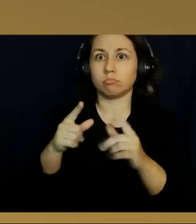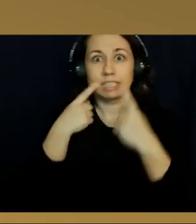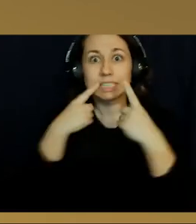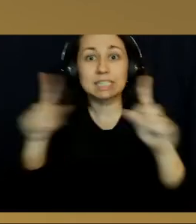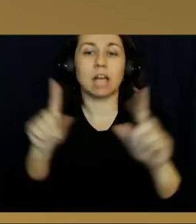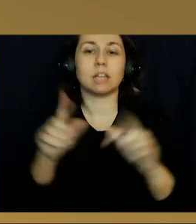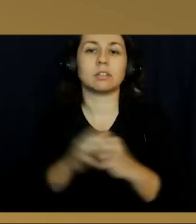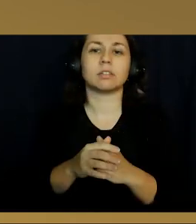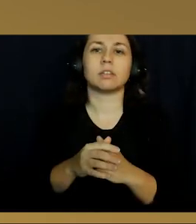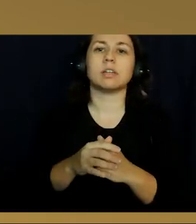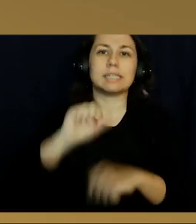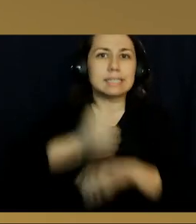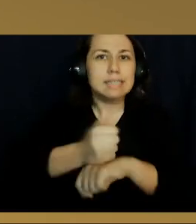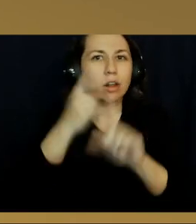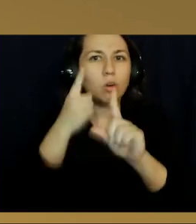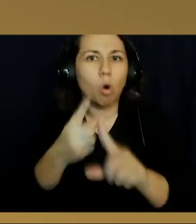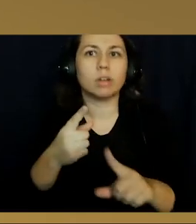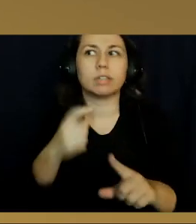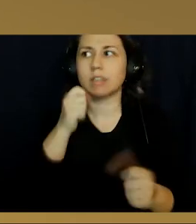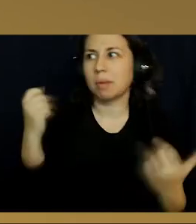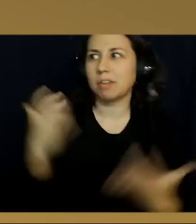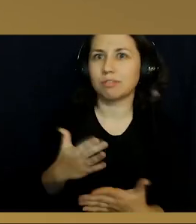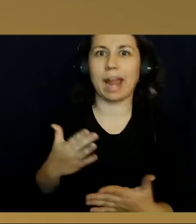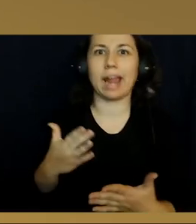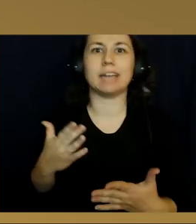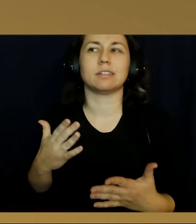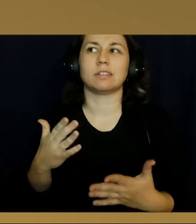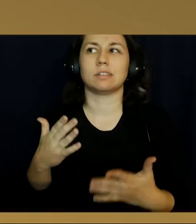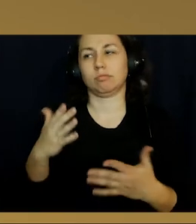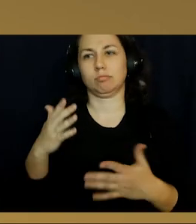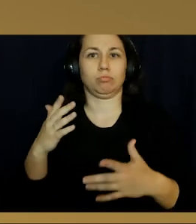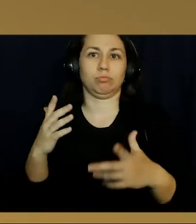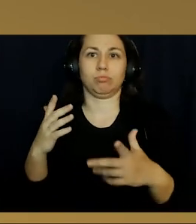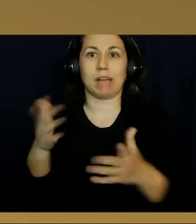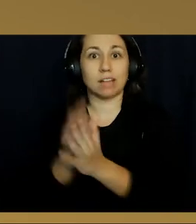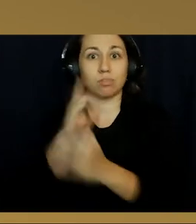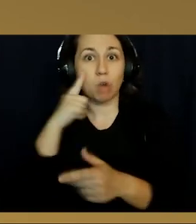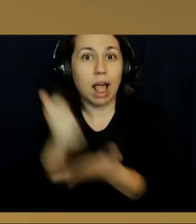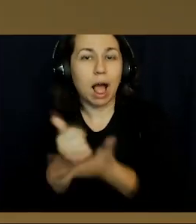metas, ser consistente, no tener miedo de pedir ayuda y no dormir.